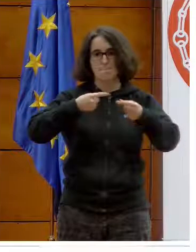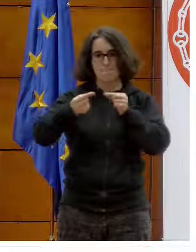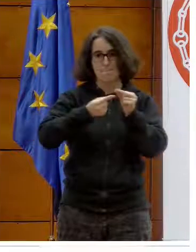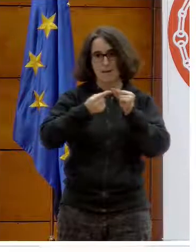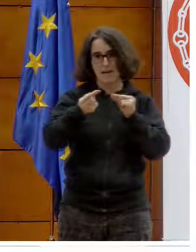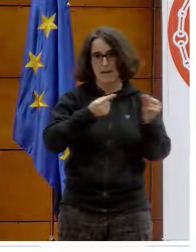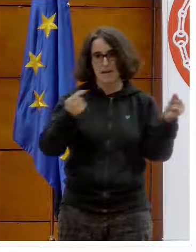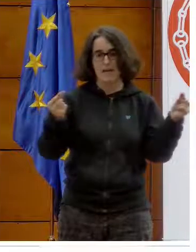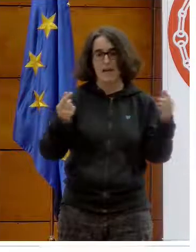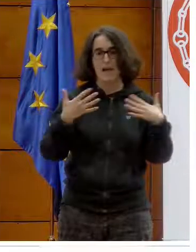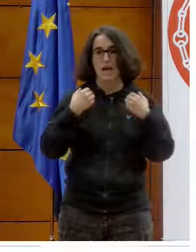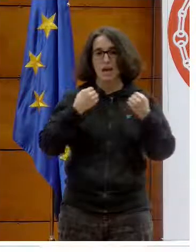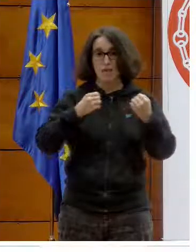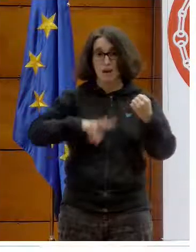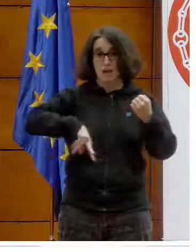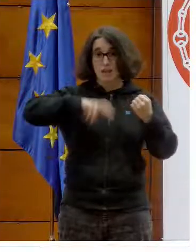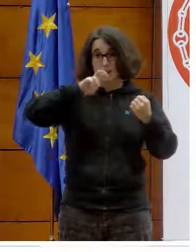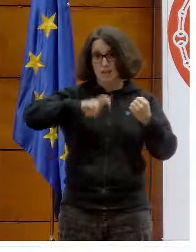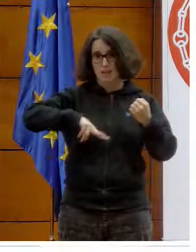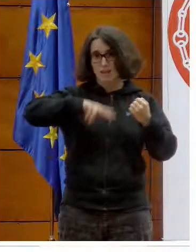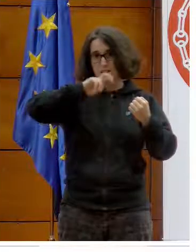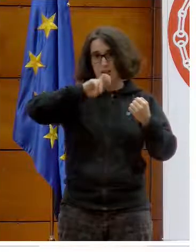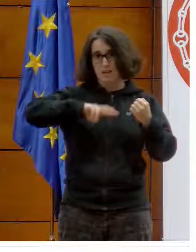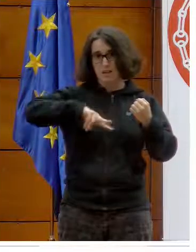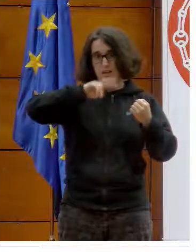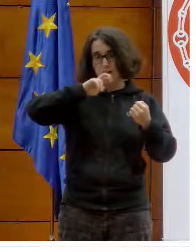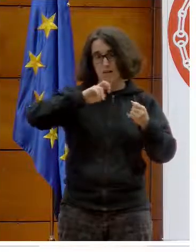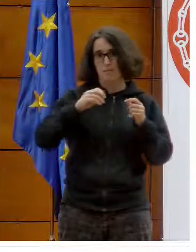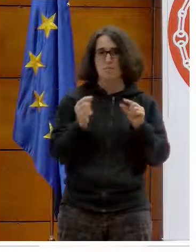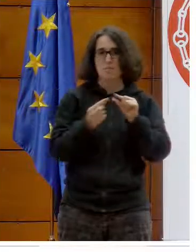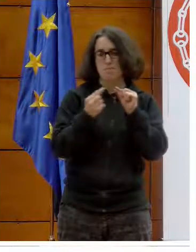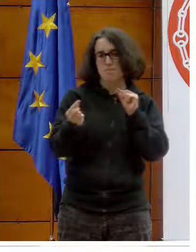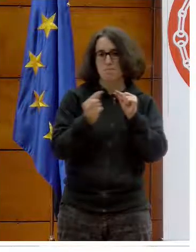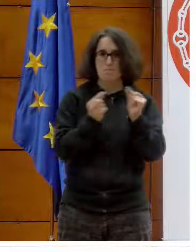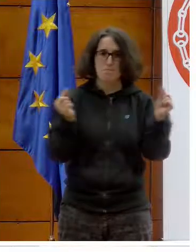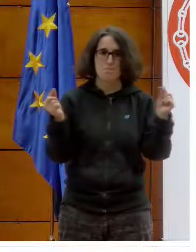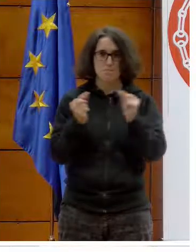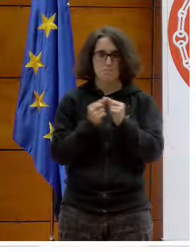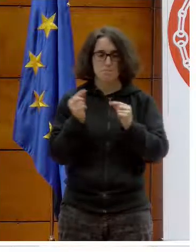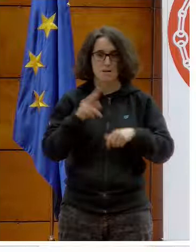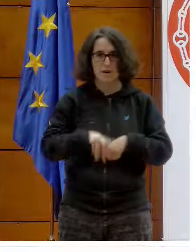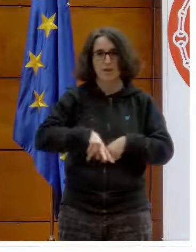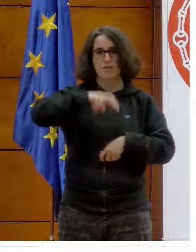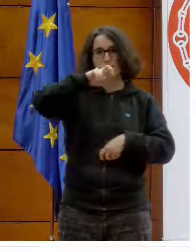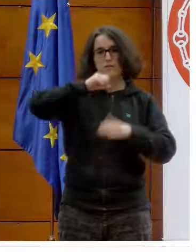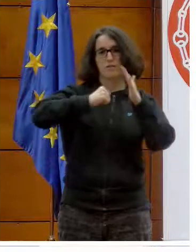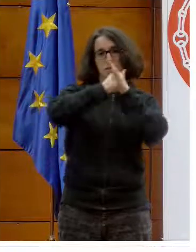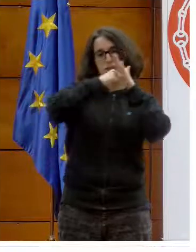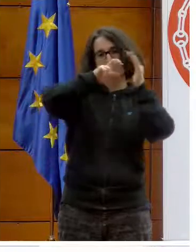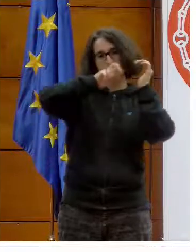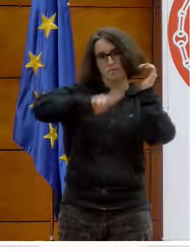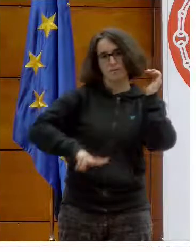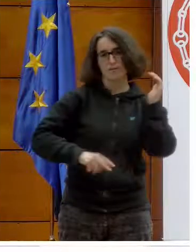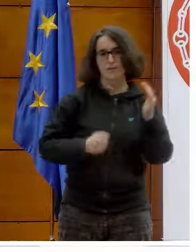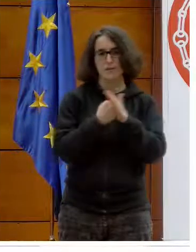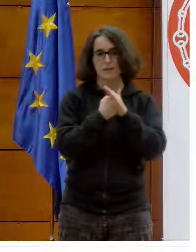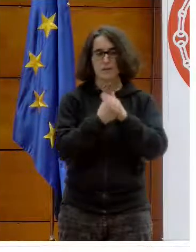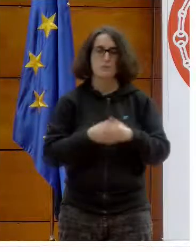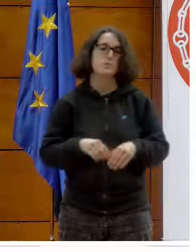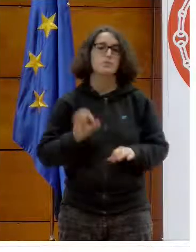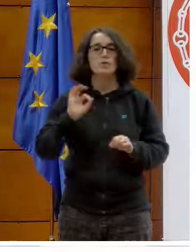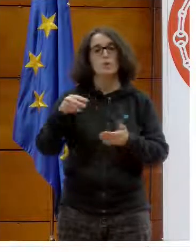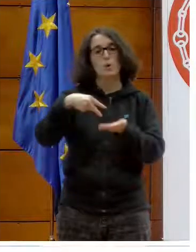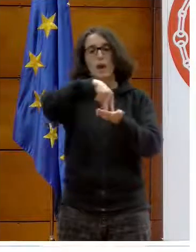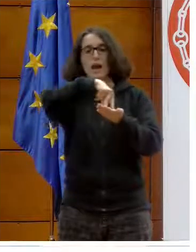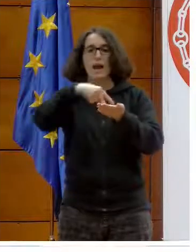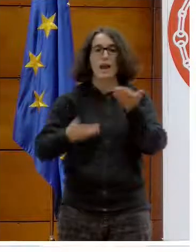la musculatura respiratoria, midiendo el PIM y el PEM, presión inspiratoria máxima y presión expiratoria máxima. Hemos evaluado equilibrio y marcha